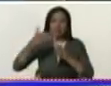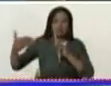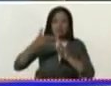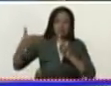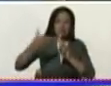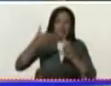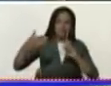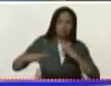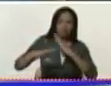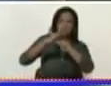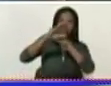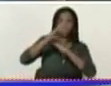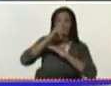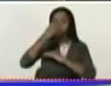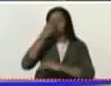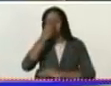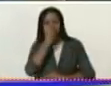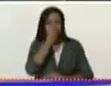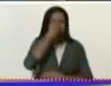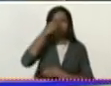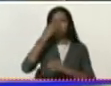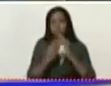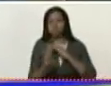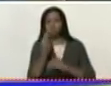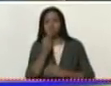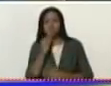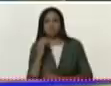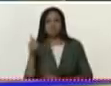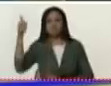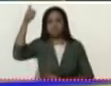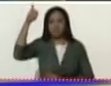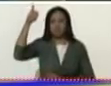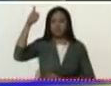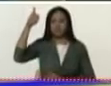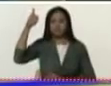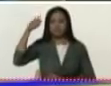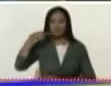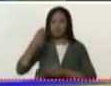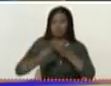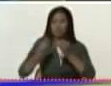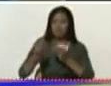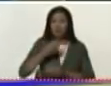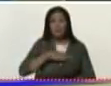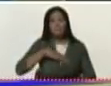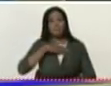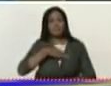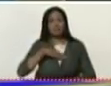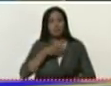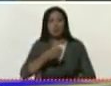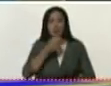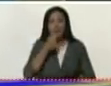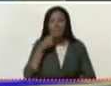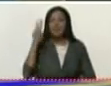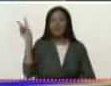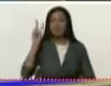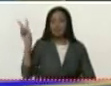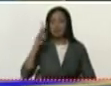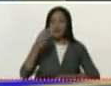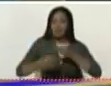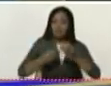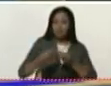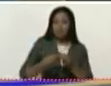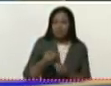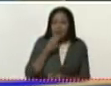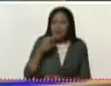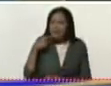amenazas, de la payasería del imbécil mayor, creé una misión, la misión Venezuela Bella. Y qué bella